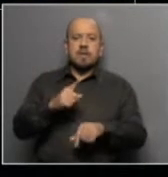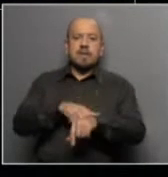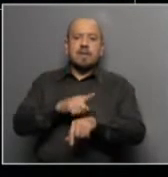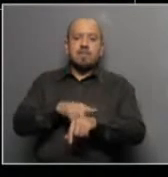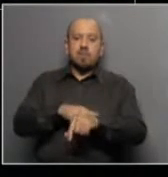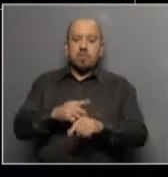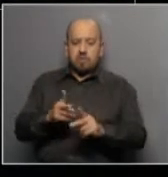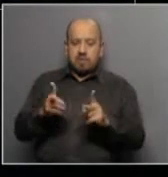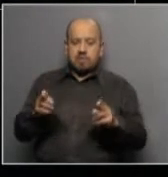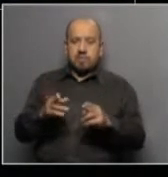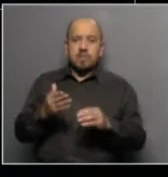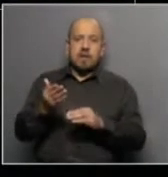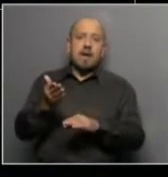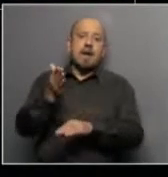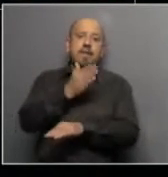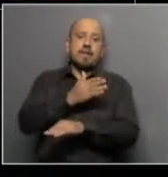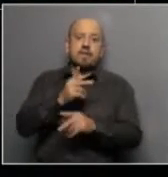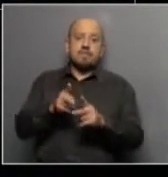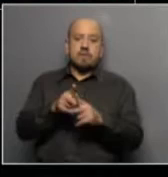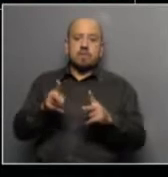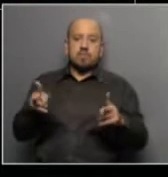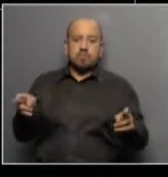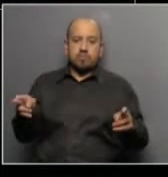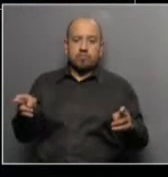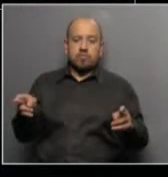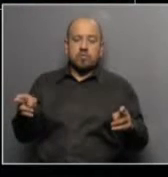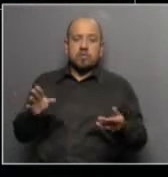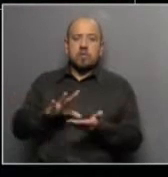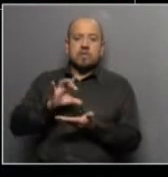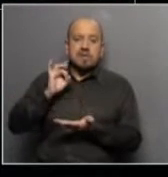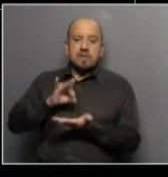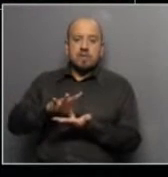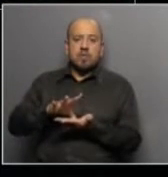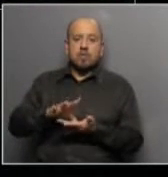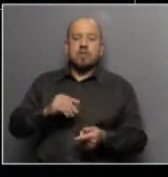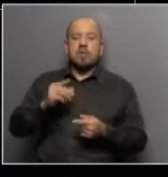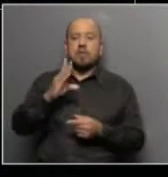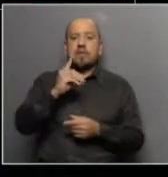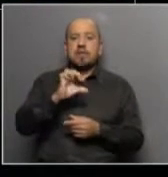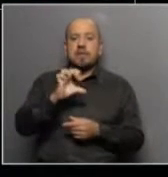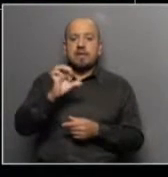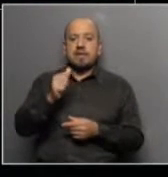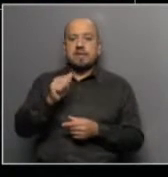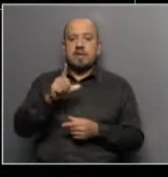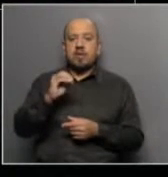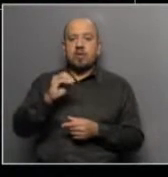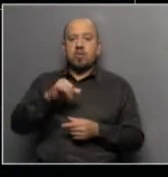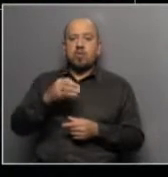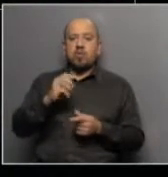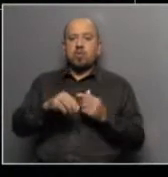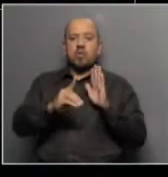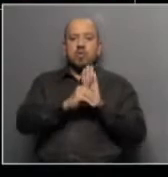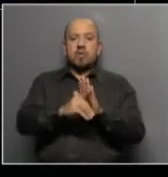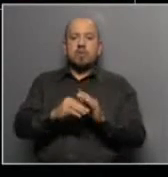que existían antes para los desalojos, ¿no? Se pensaba que el decreto ley, y hablamos de decreto ley, de la